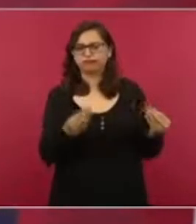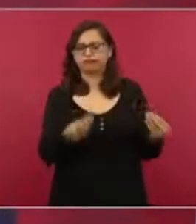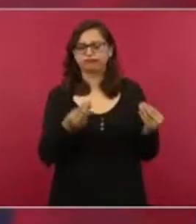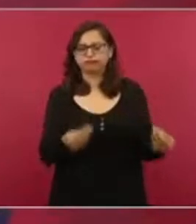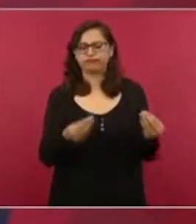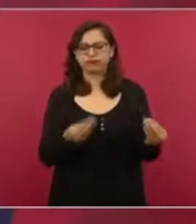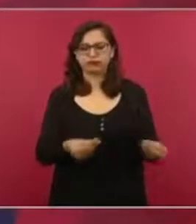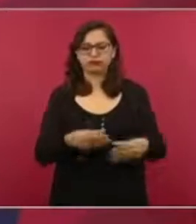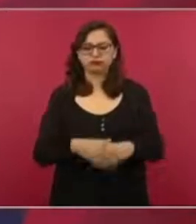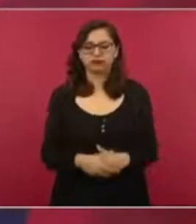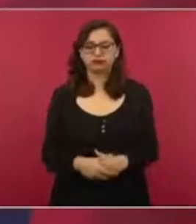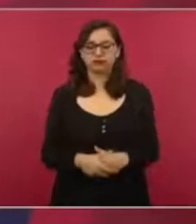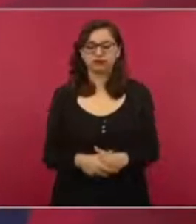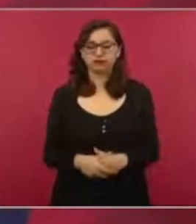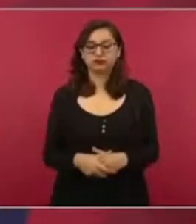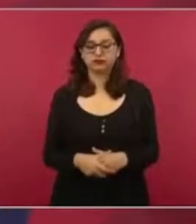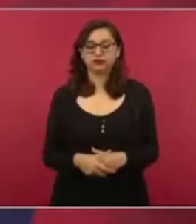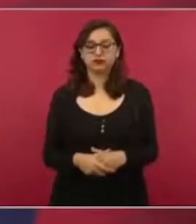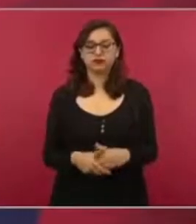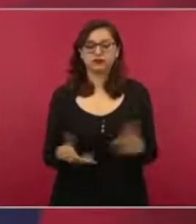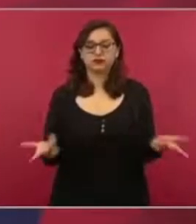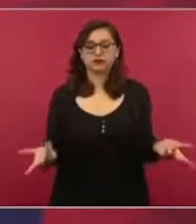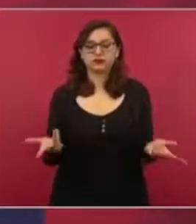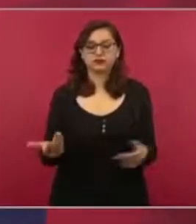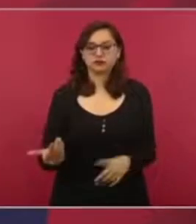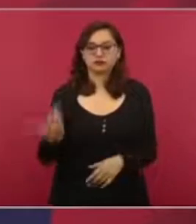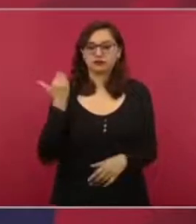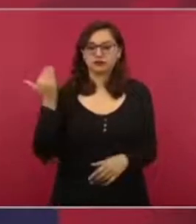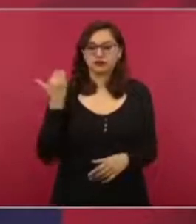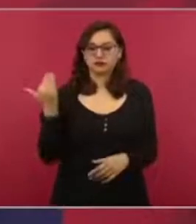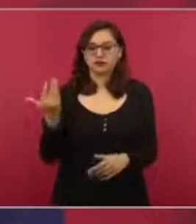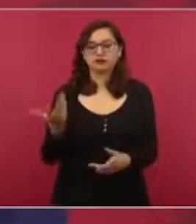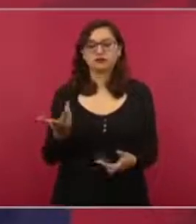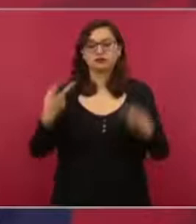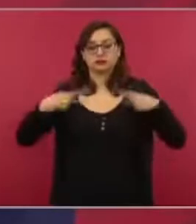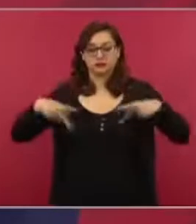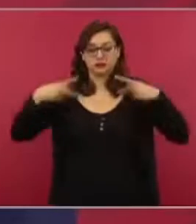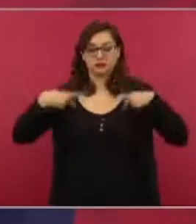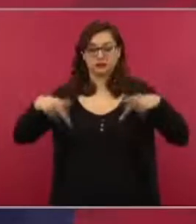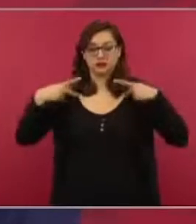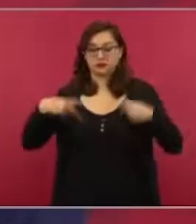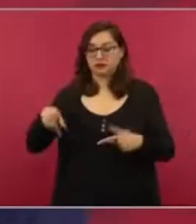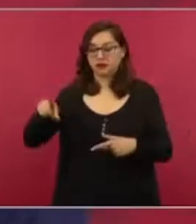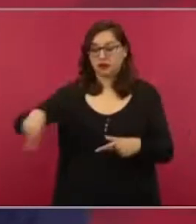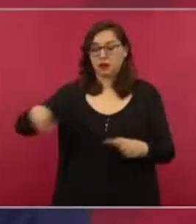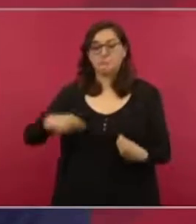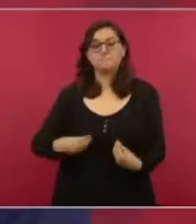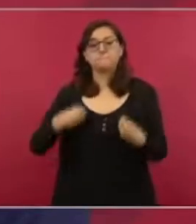Acaba de llegar una información también de Ciudadanos, de Valle de Bravo,